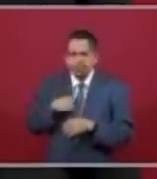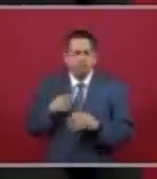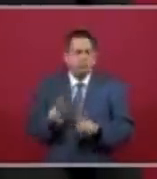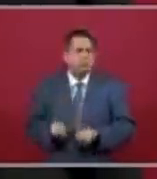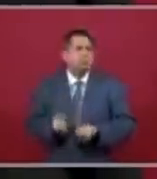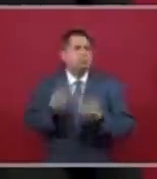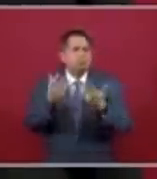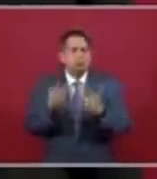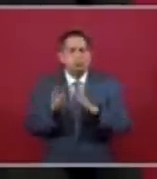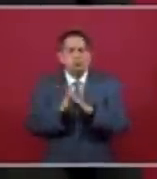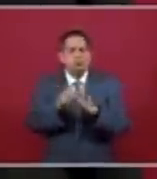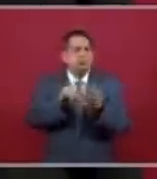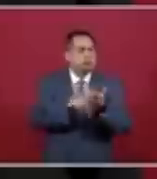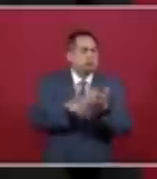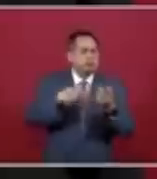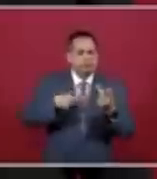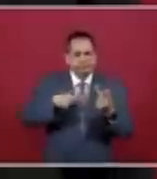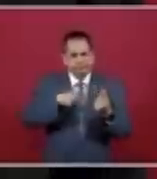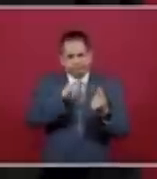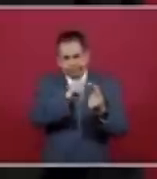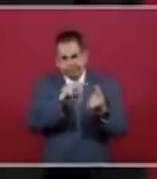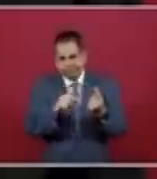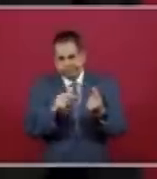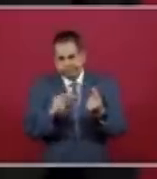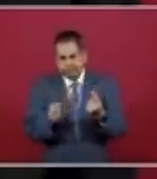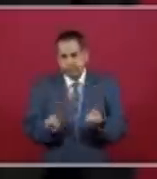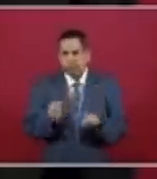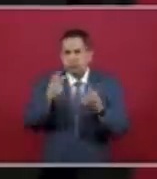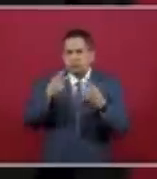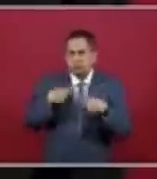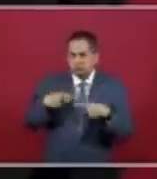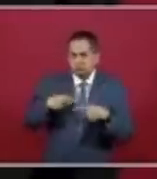cuántos internos están